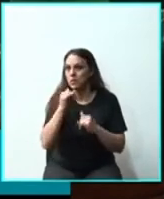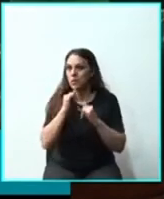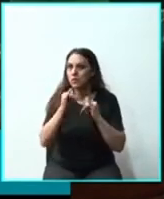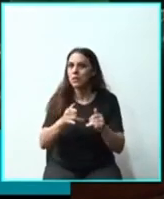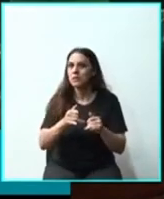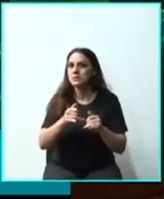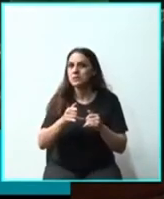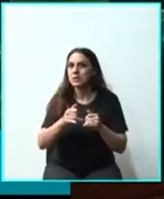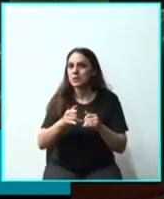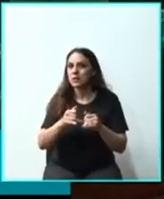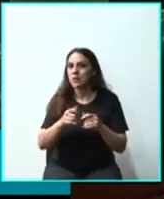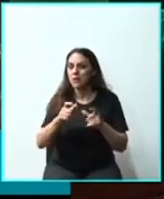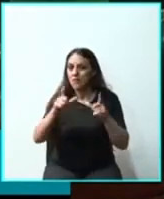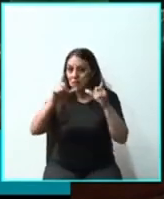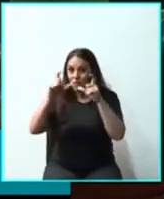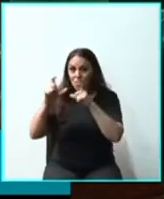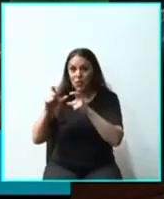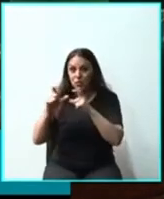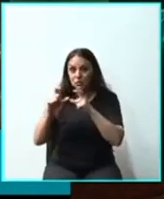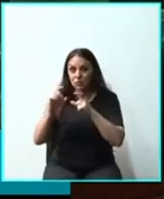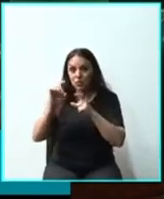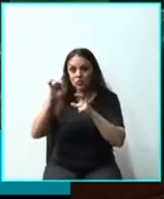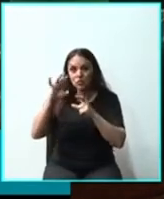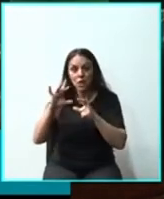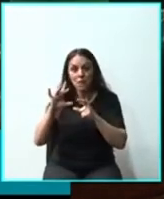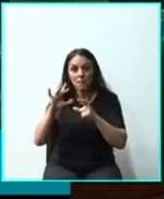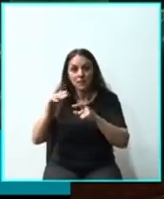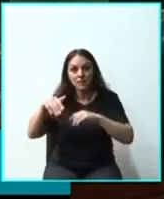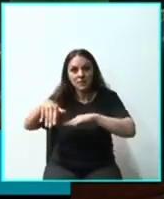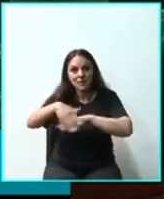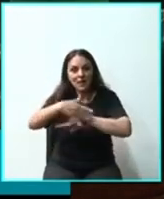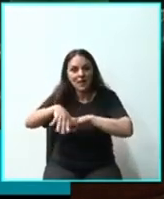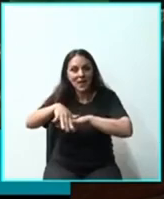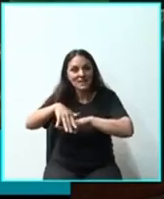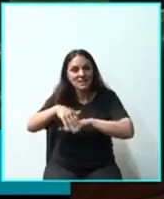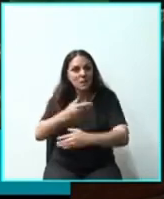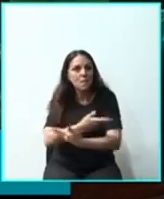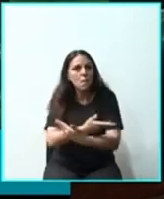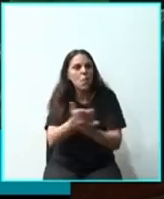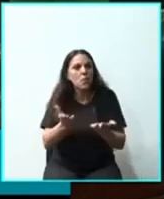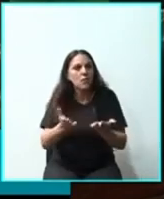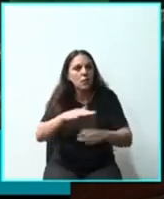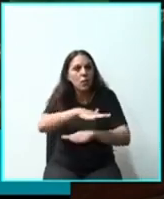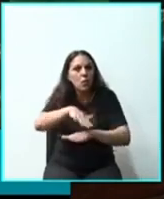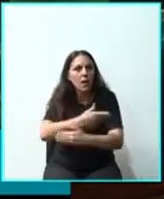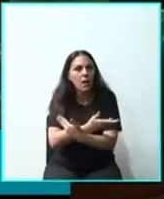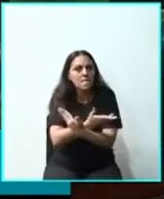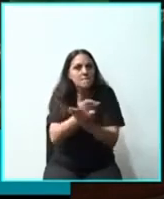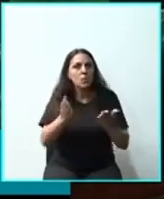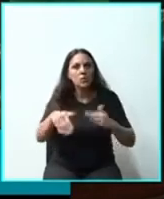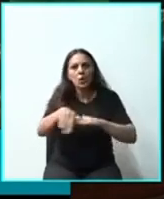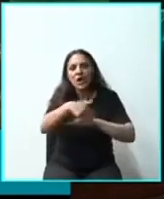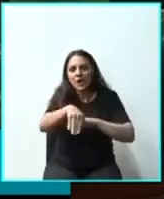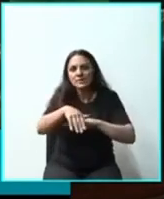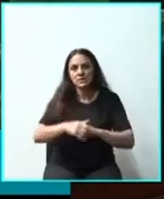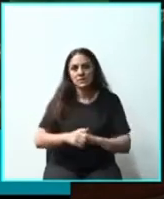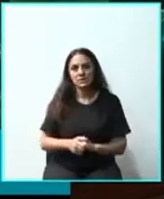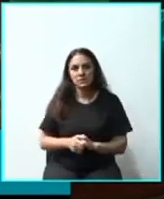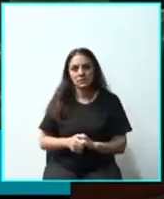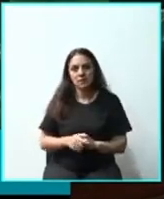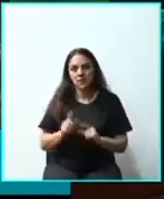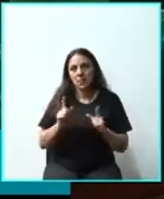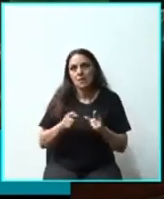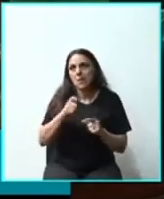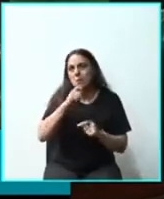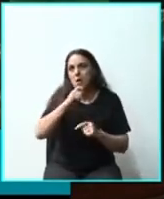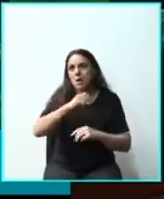las imágenes son sobre la vía y el espacio público. Había algunos miedos ahí de que la cámara se te mete en el balcón y